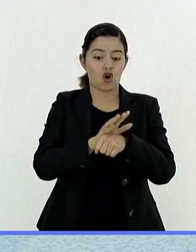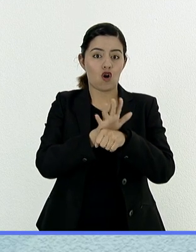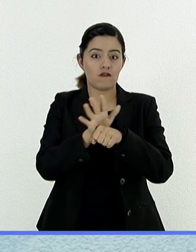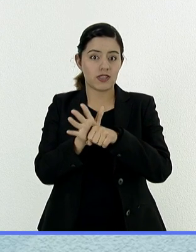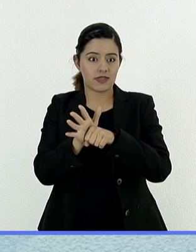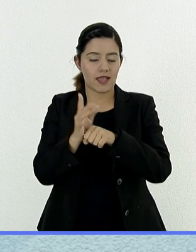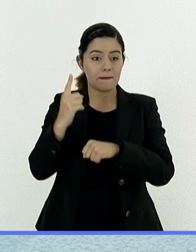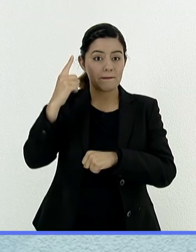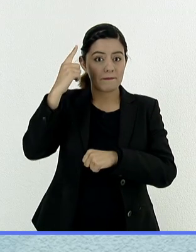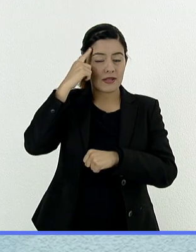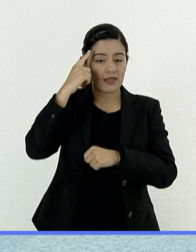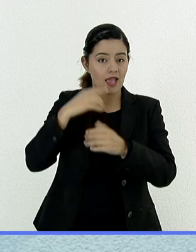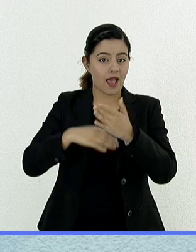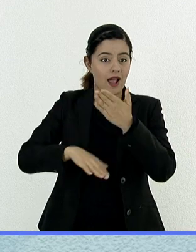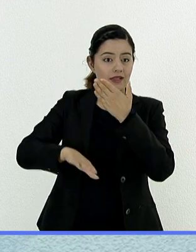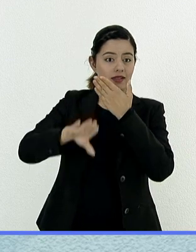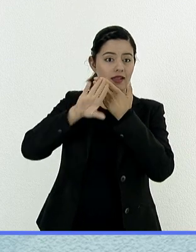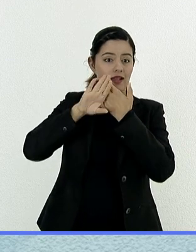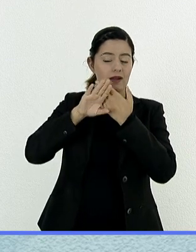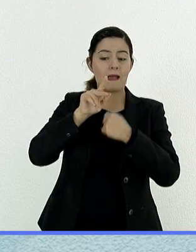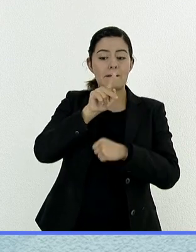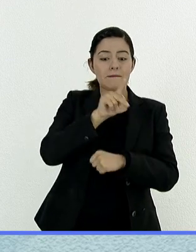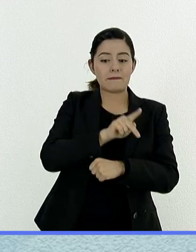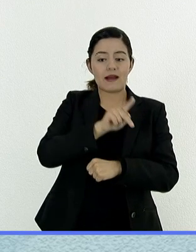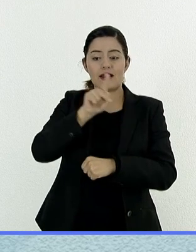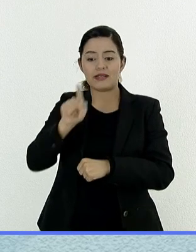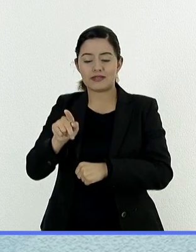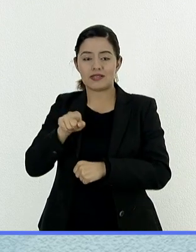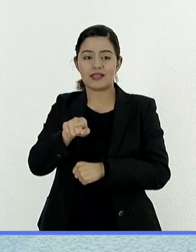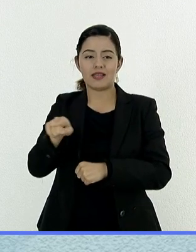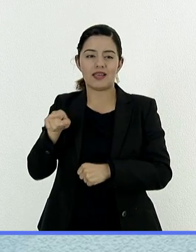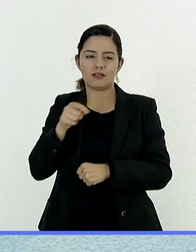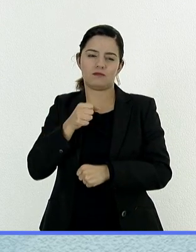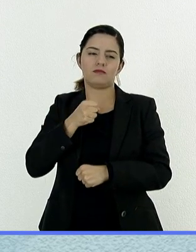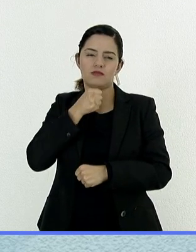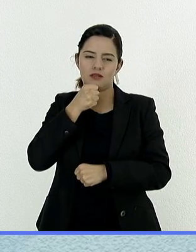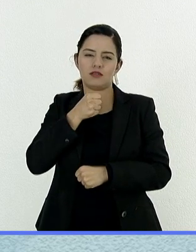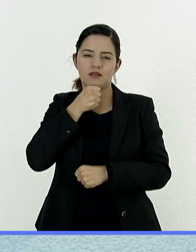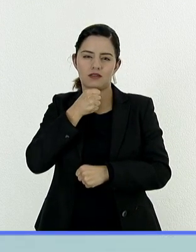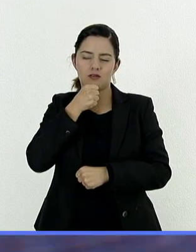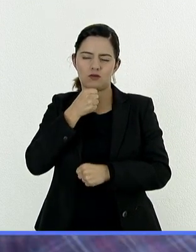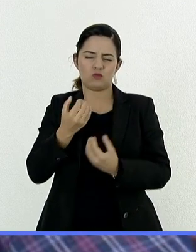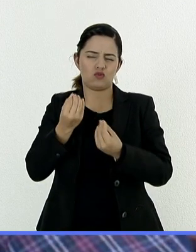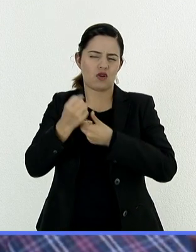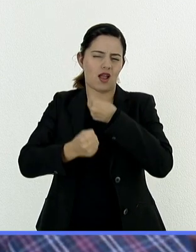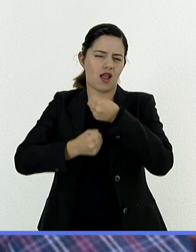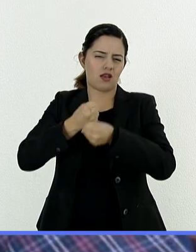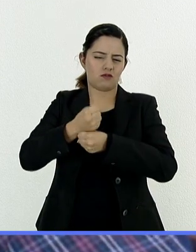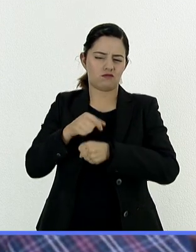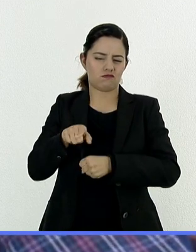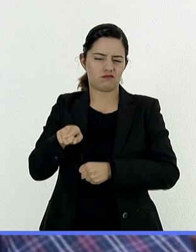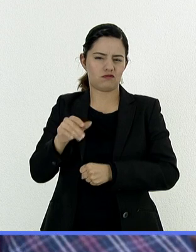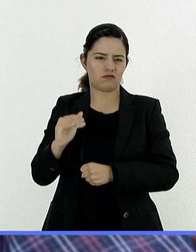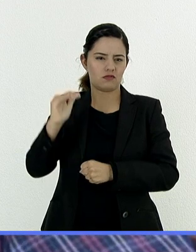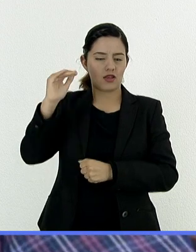de daño cerebral similar al que se observa en personas de mucha edad